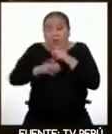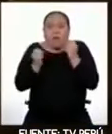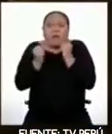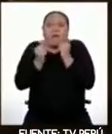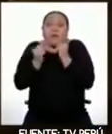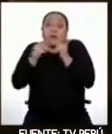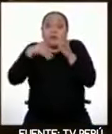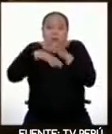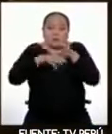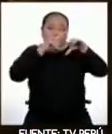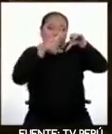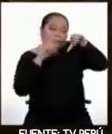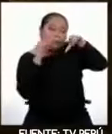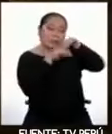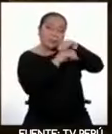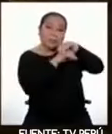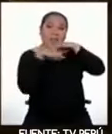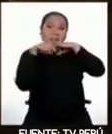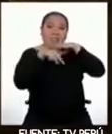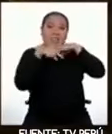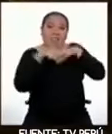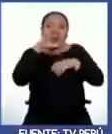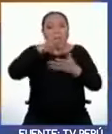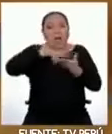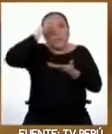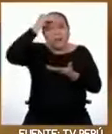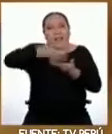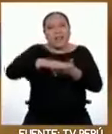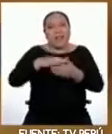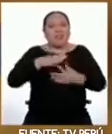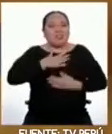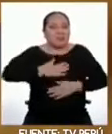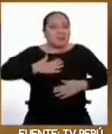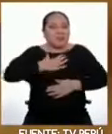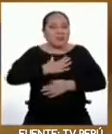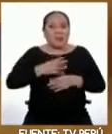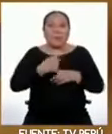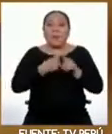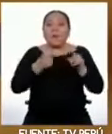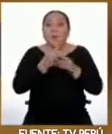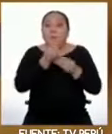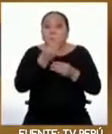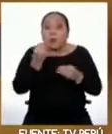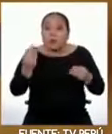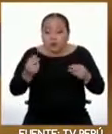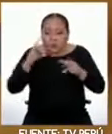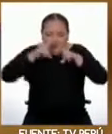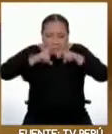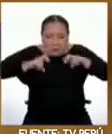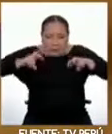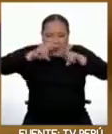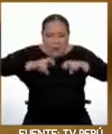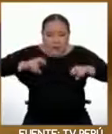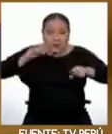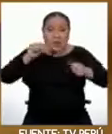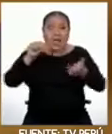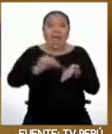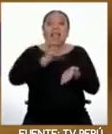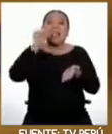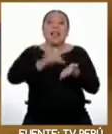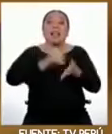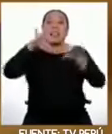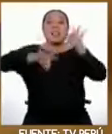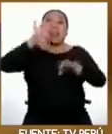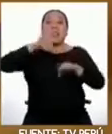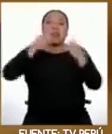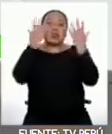frío en cavernas y buscaban aprender y entretenerse. Pero son muchos los estudios que nos cuentan que el arte del teatro de